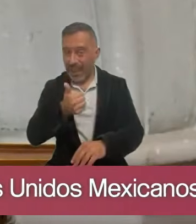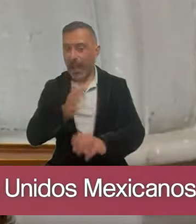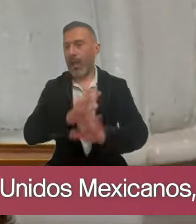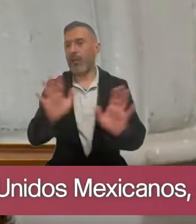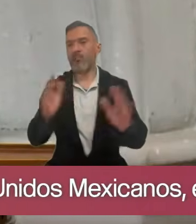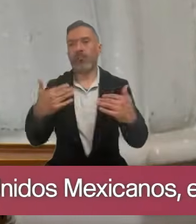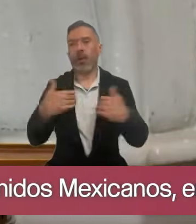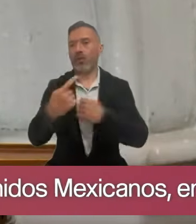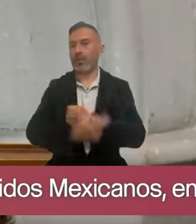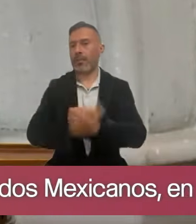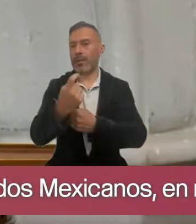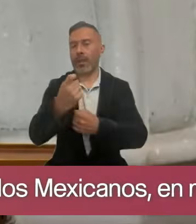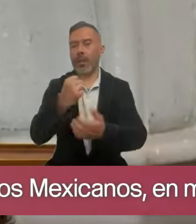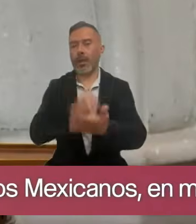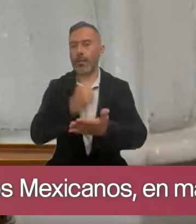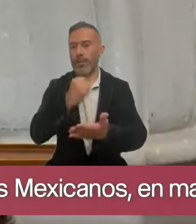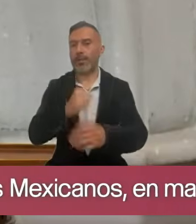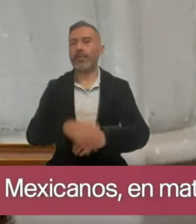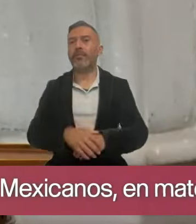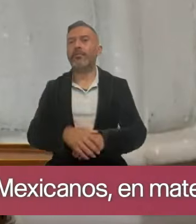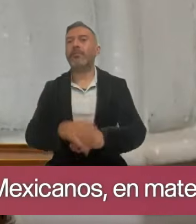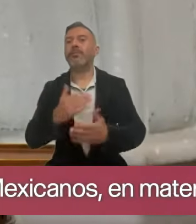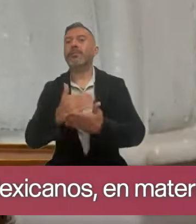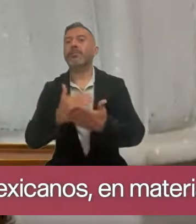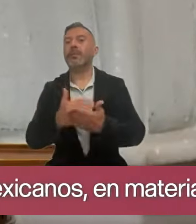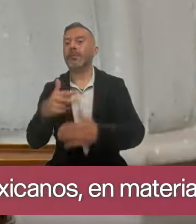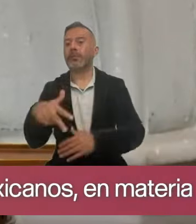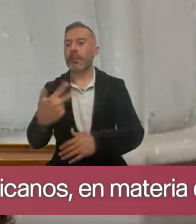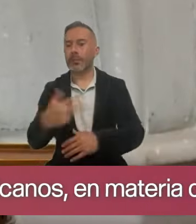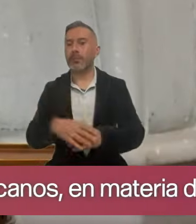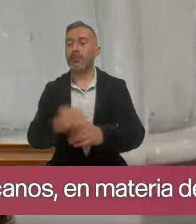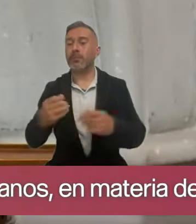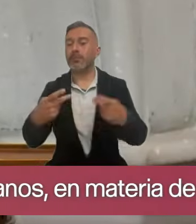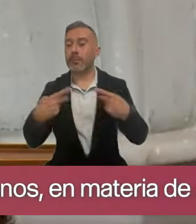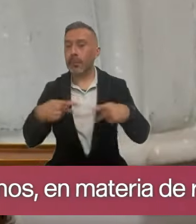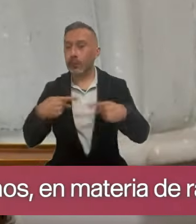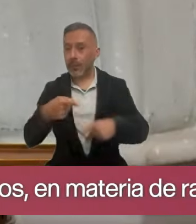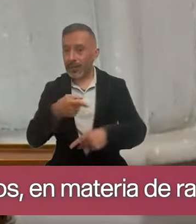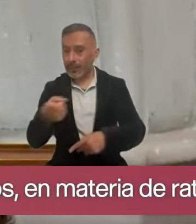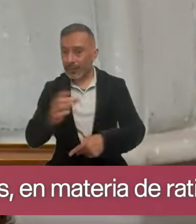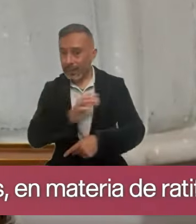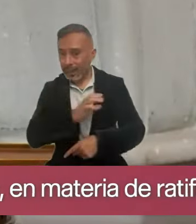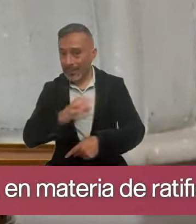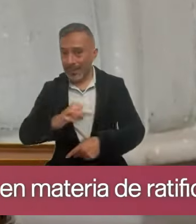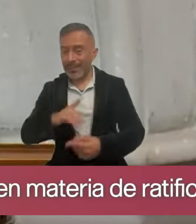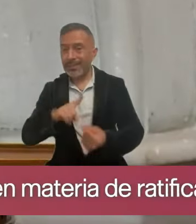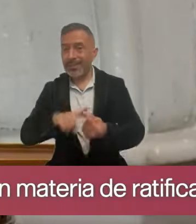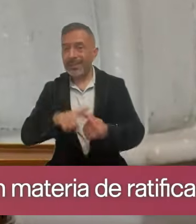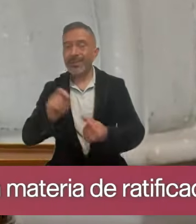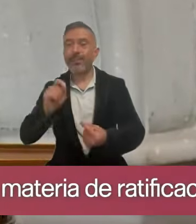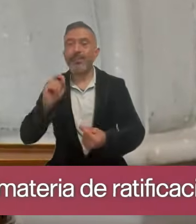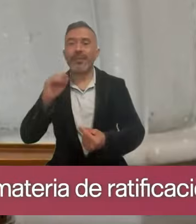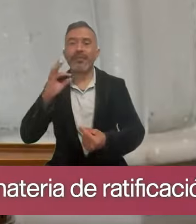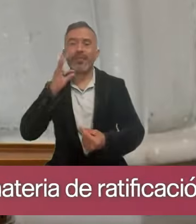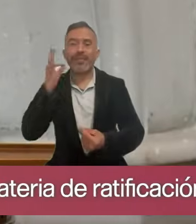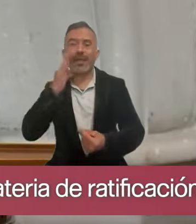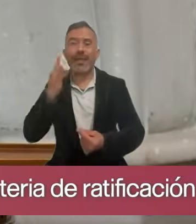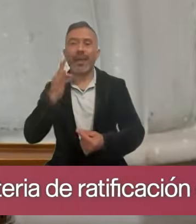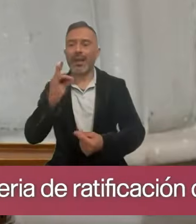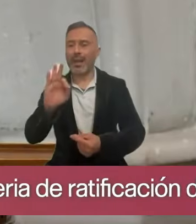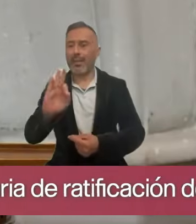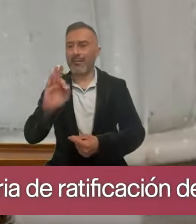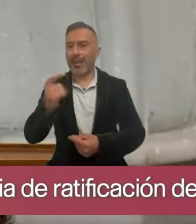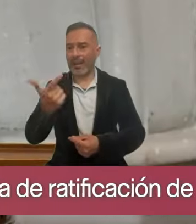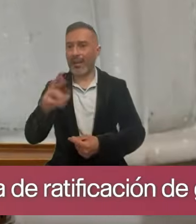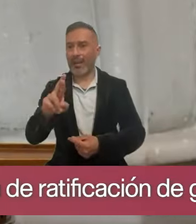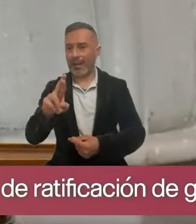13ª, integrar la lista de personas candidatas a ocupar la titularidad de la Fiscalía General de la República,